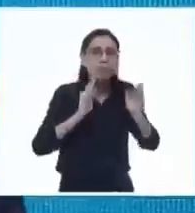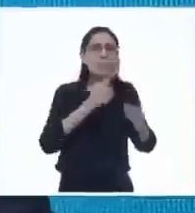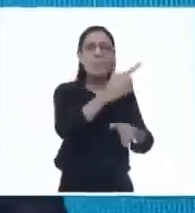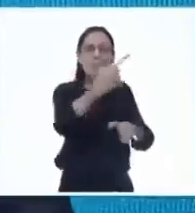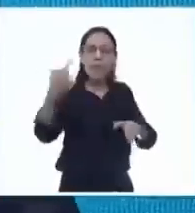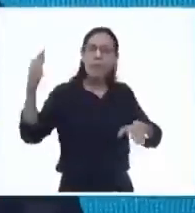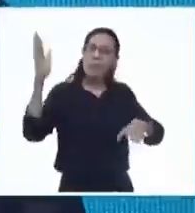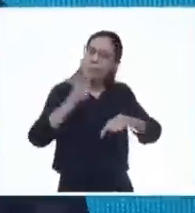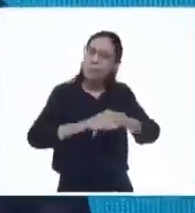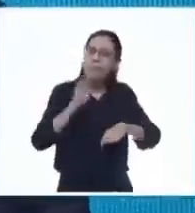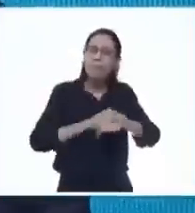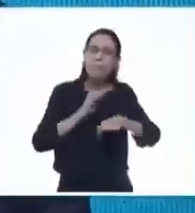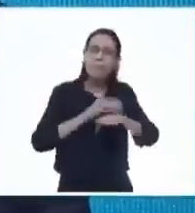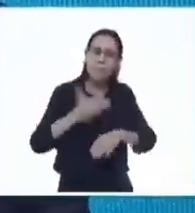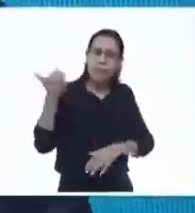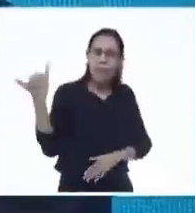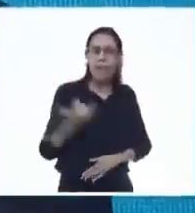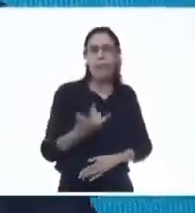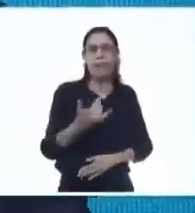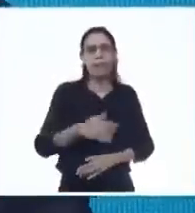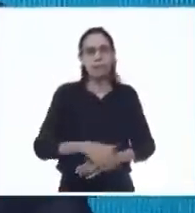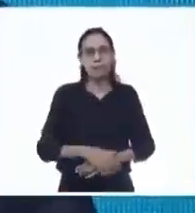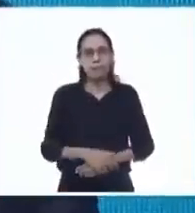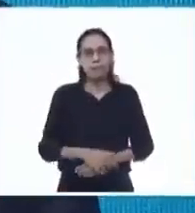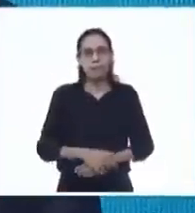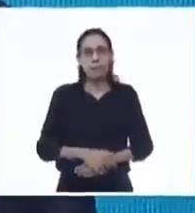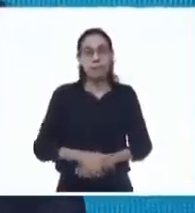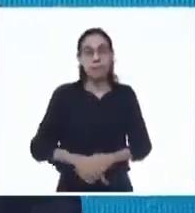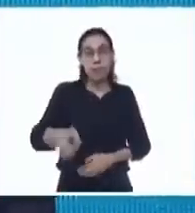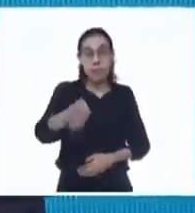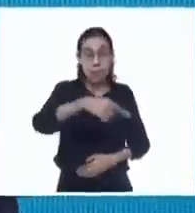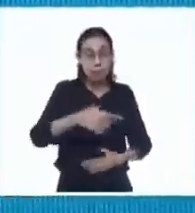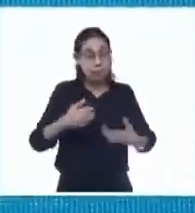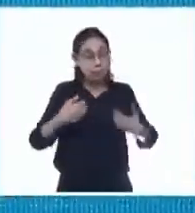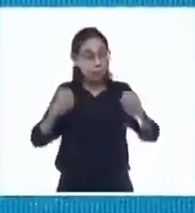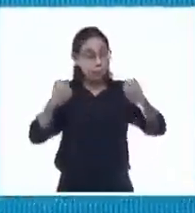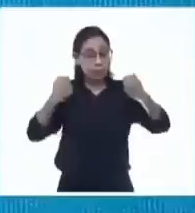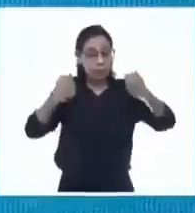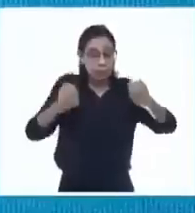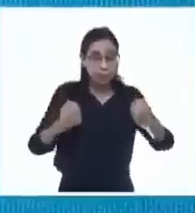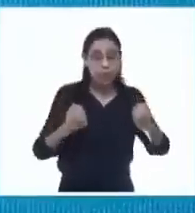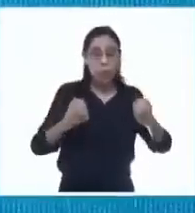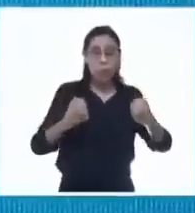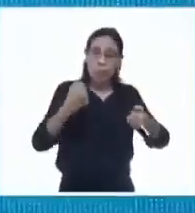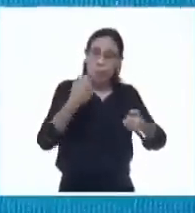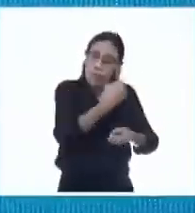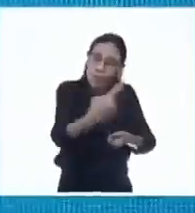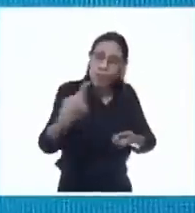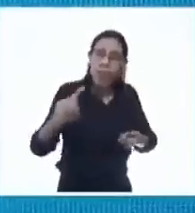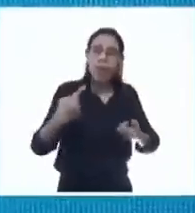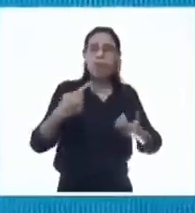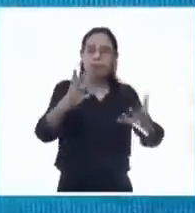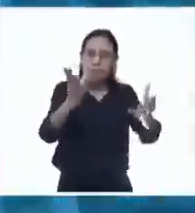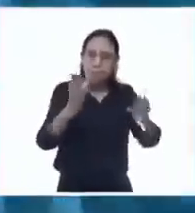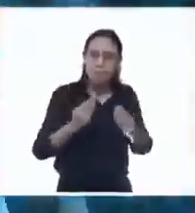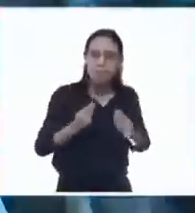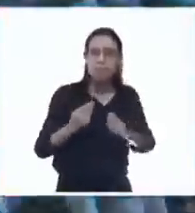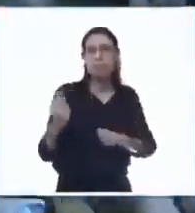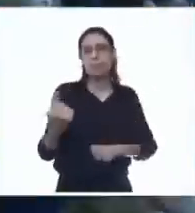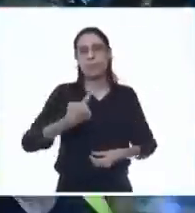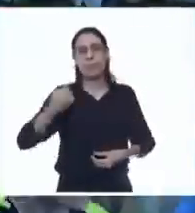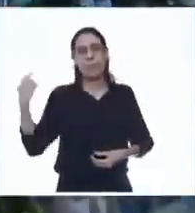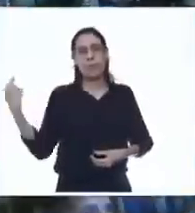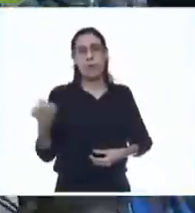ustedes estuvo la energía que nos permitió que creciéramos